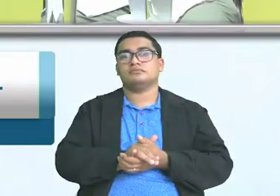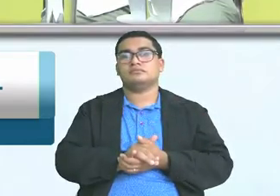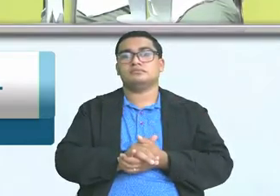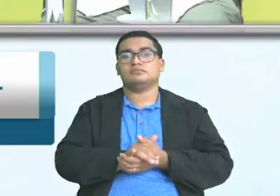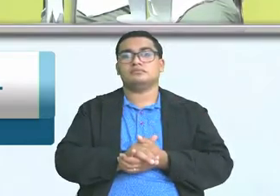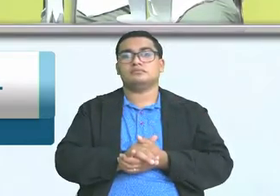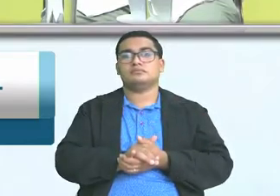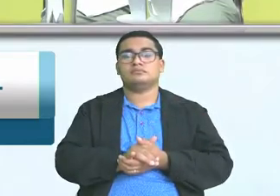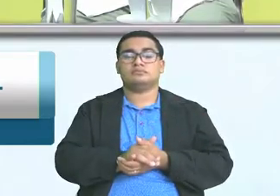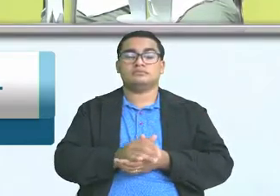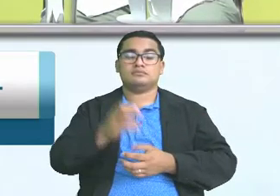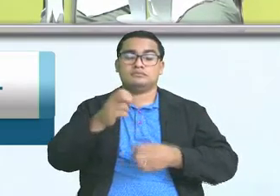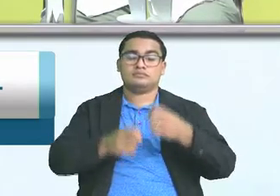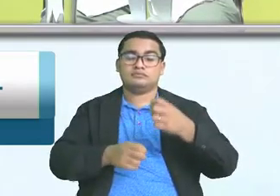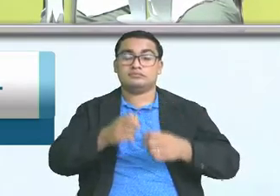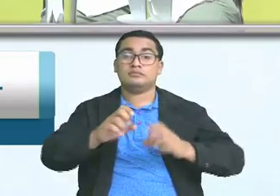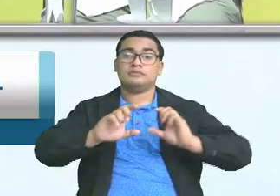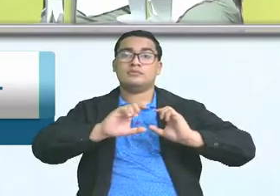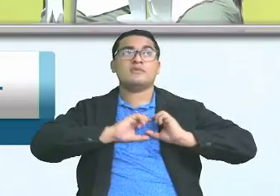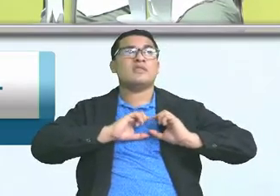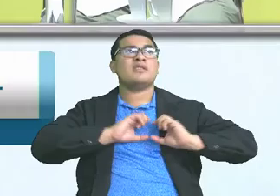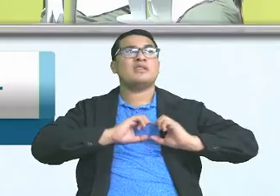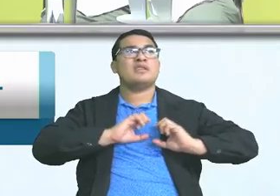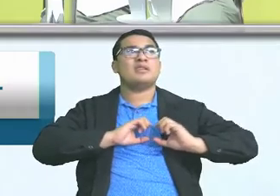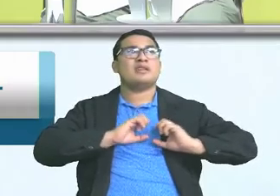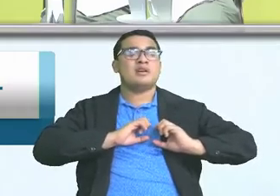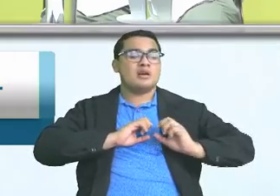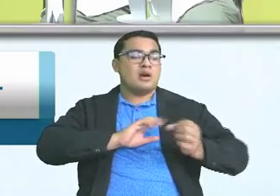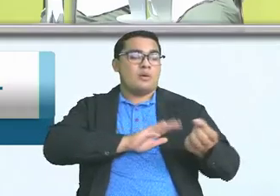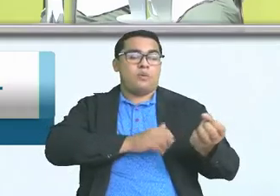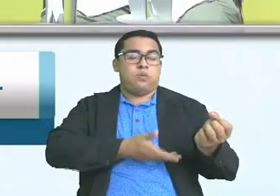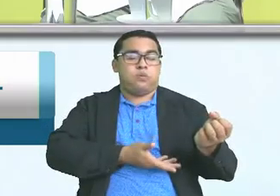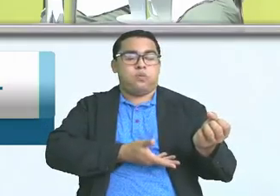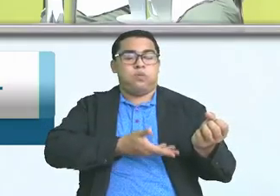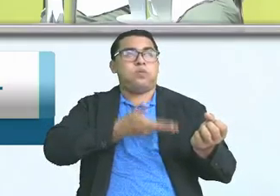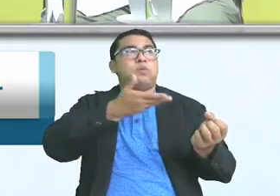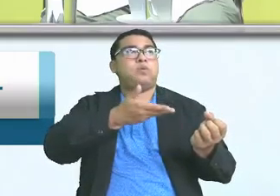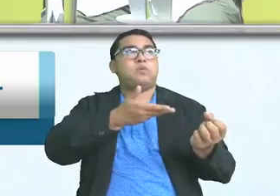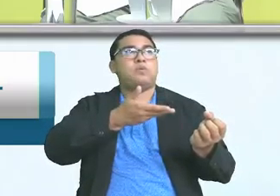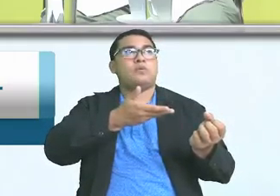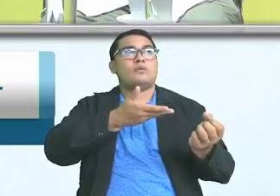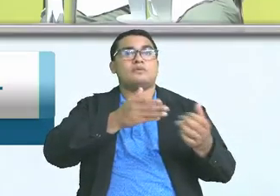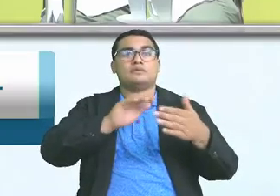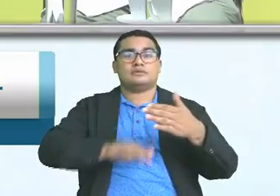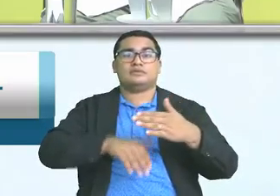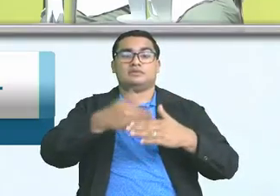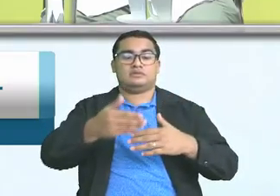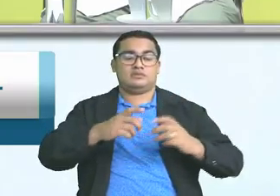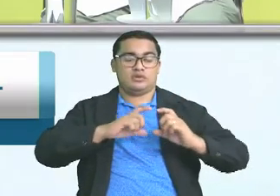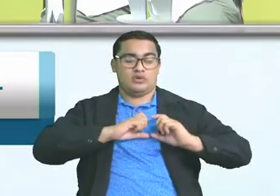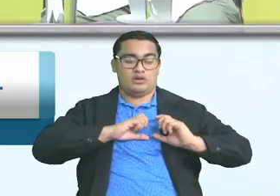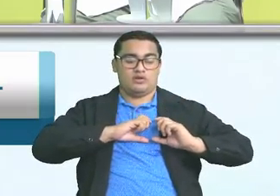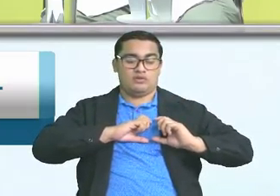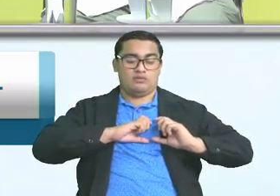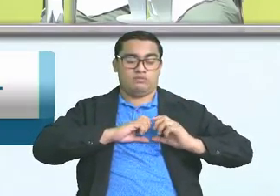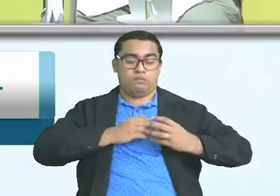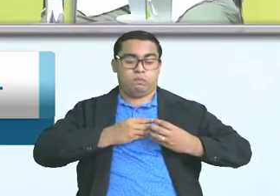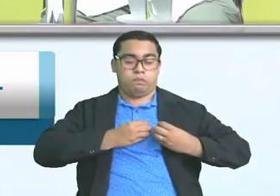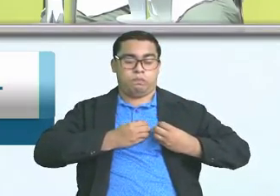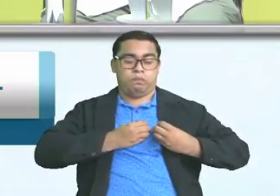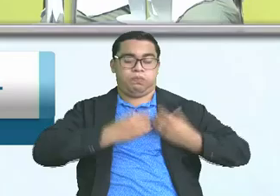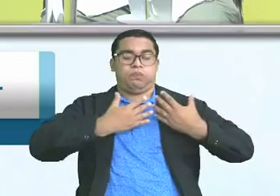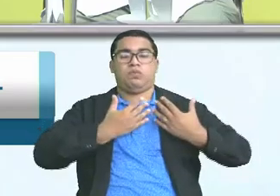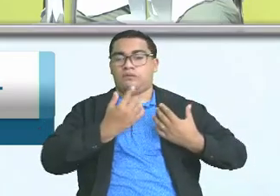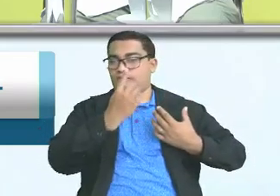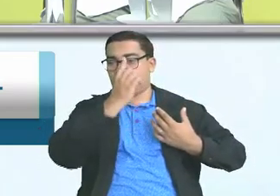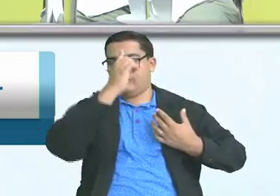va produciendo en el corazón por la hipertensión, un corazón dañado donde después se van a formar coágulos que son disparados hacia